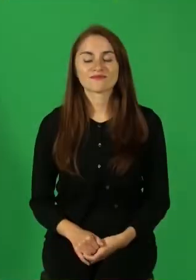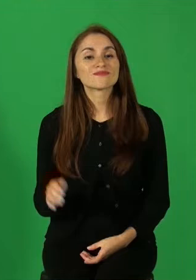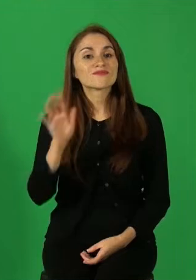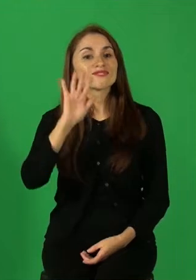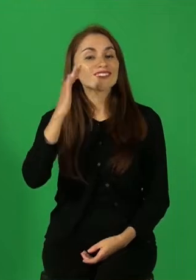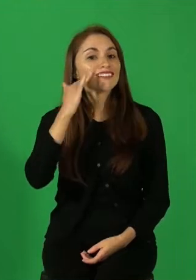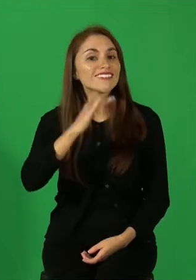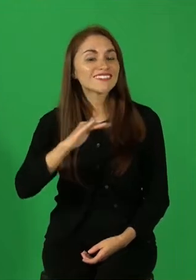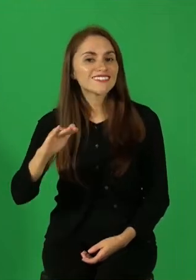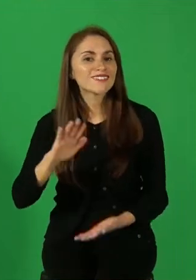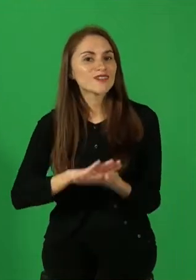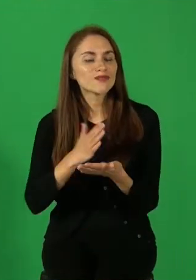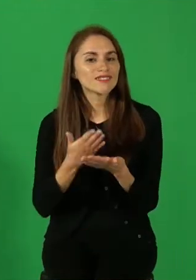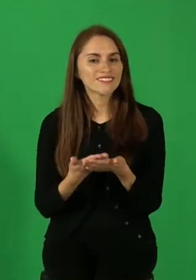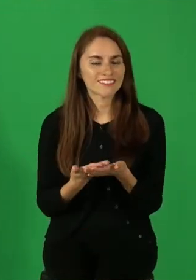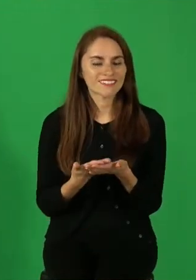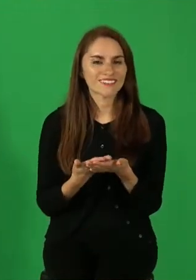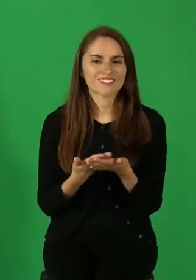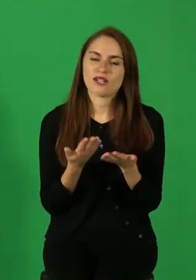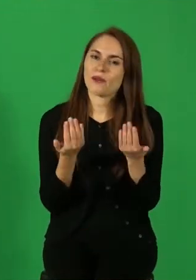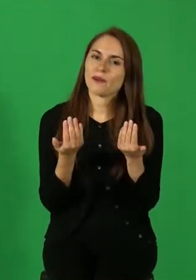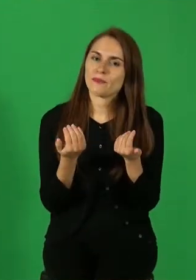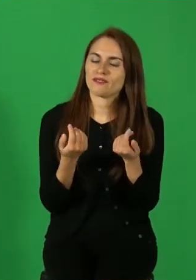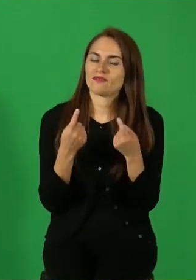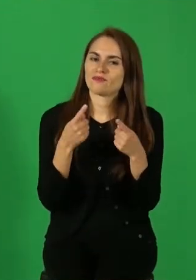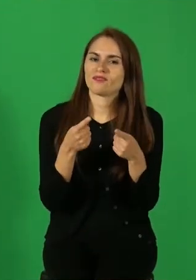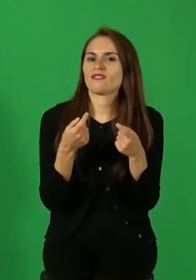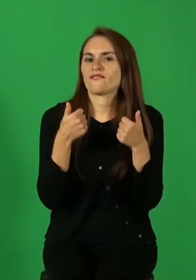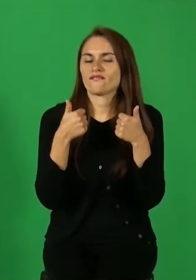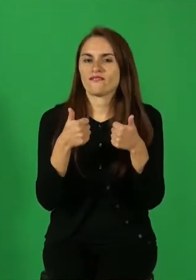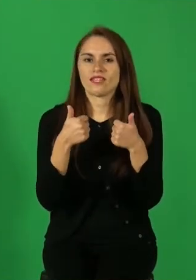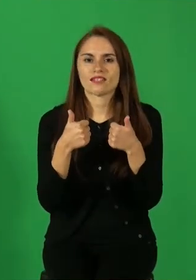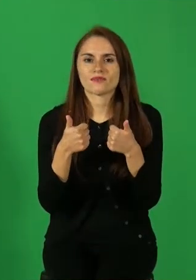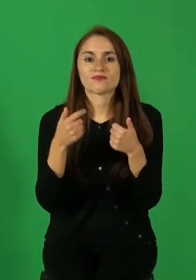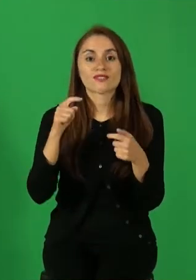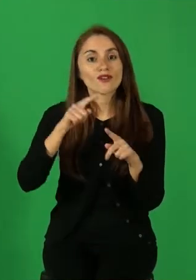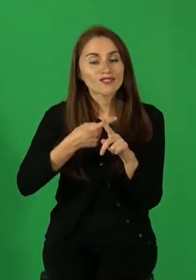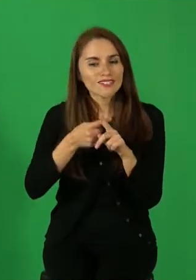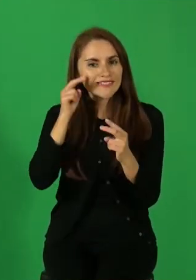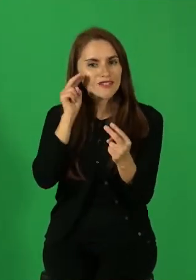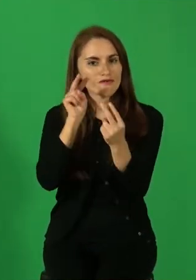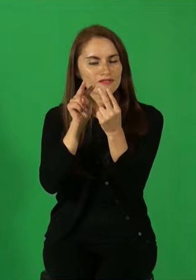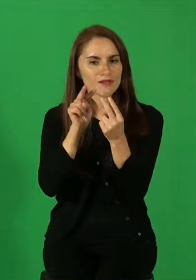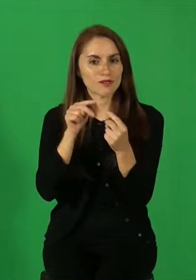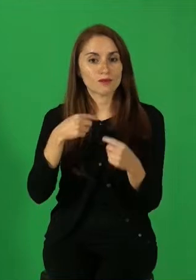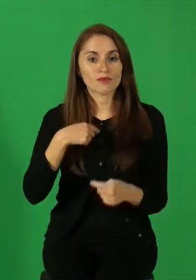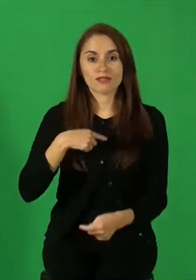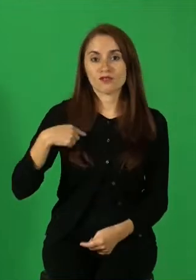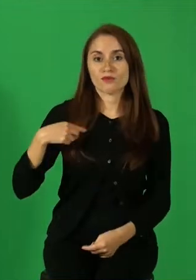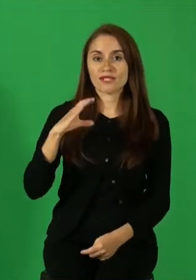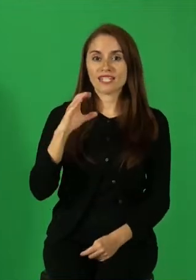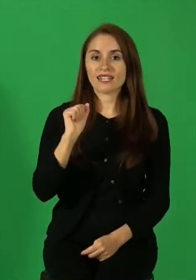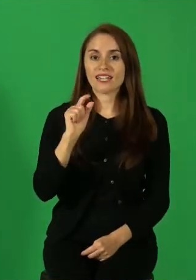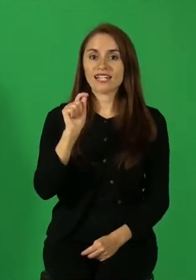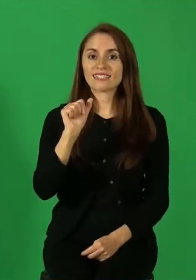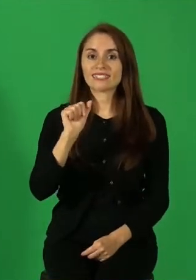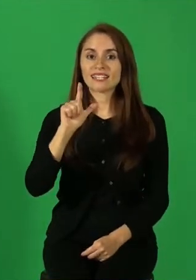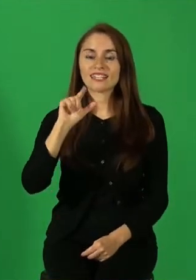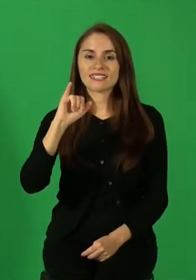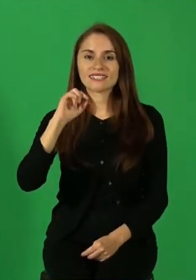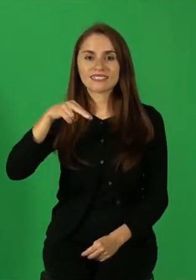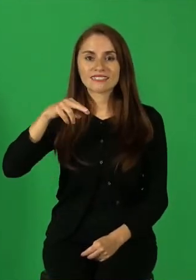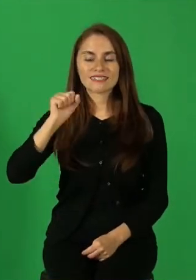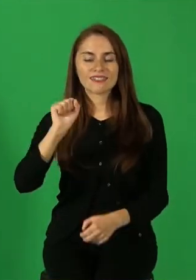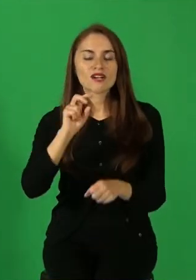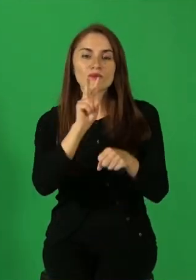Hola niños, ¿cómo están? Espero que bien. Nuevamente nos volvemos a ver. Mi nombre es Catalina Álvarez, ¿no es cierto?